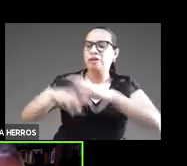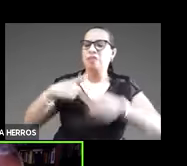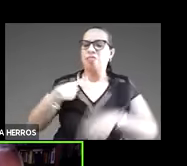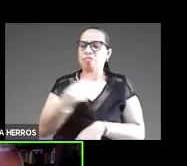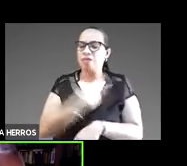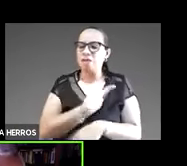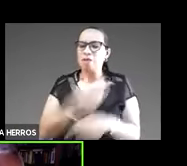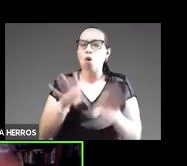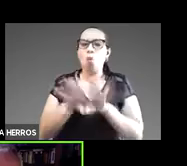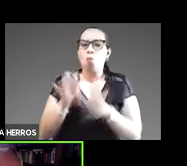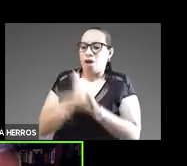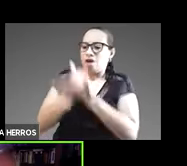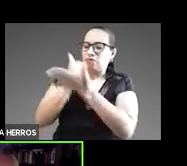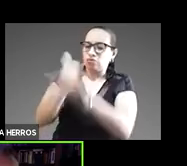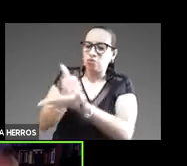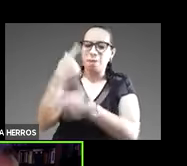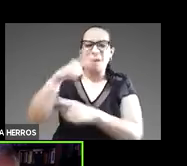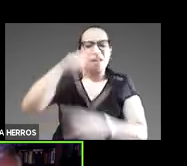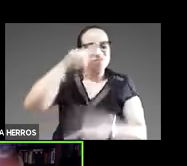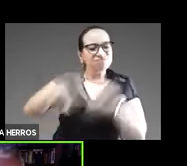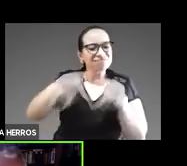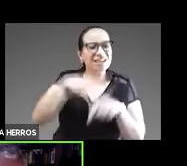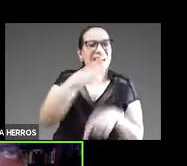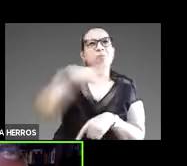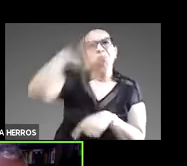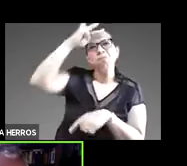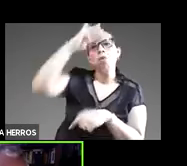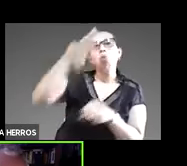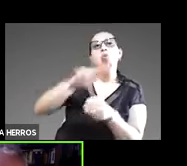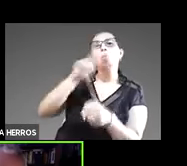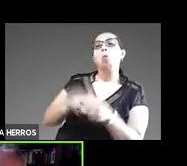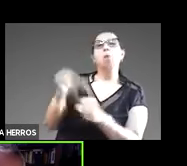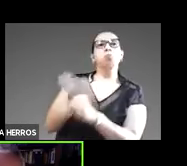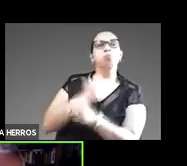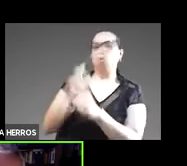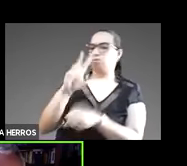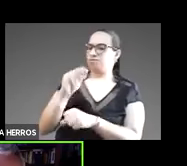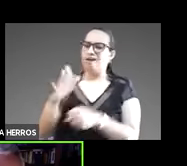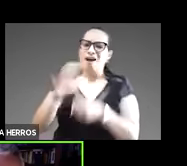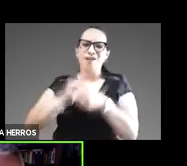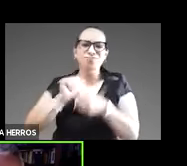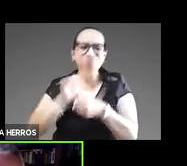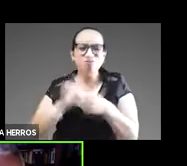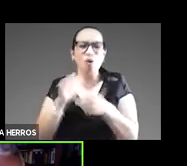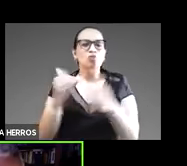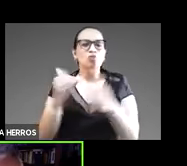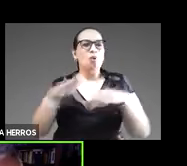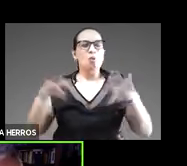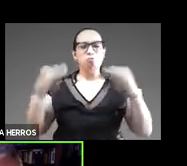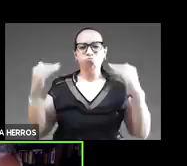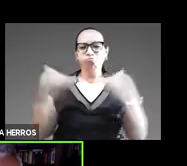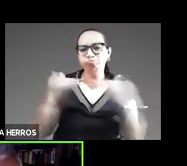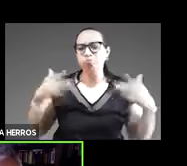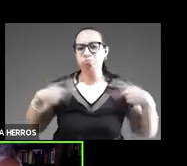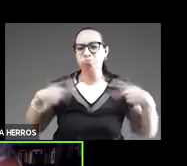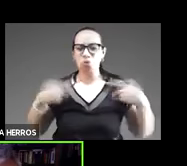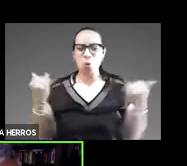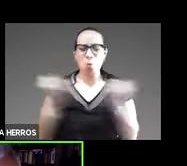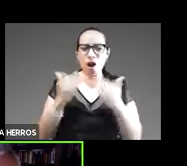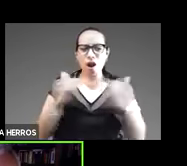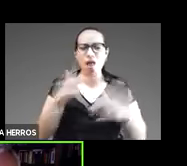conducir a esa desnormalización de la violencia, es decir, el acoso entre pares en pilares, si se presenta,